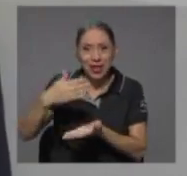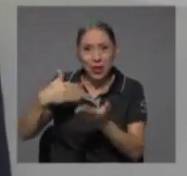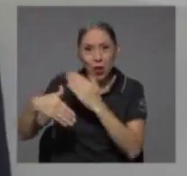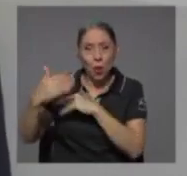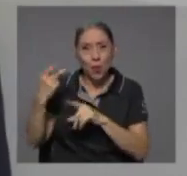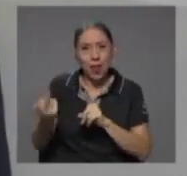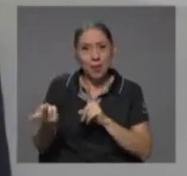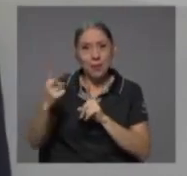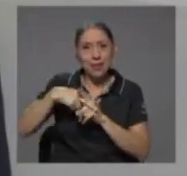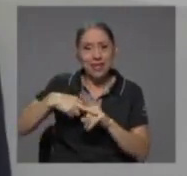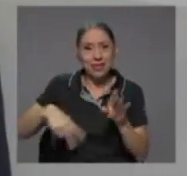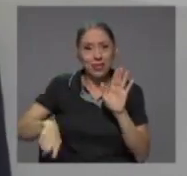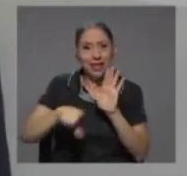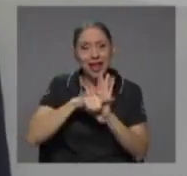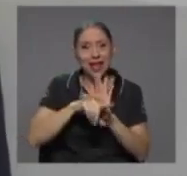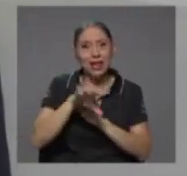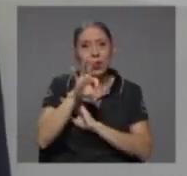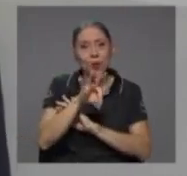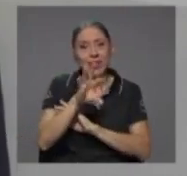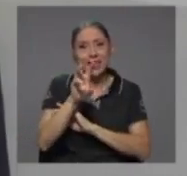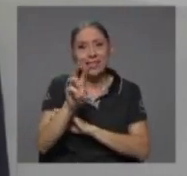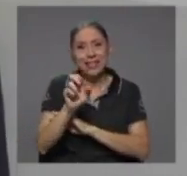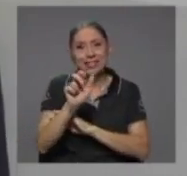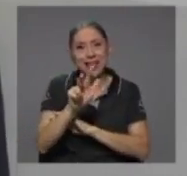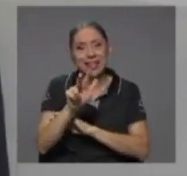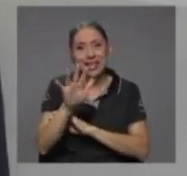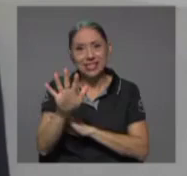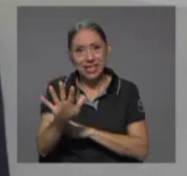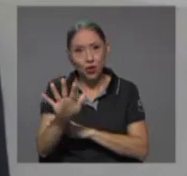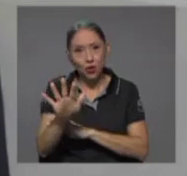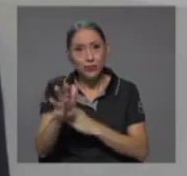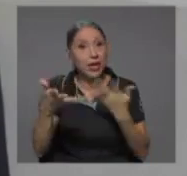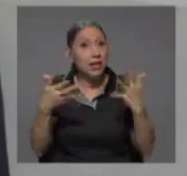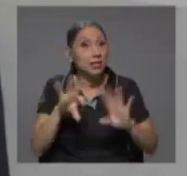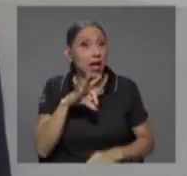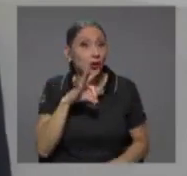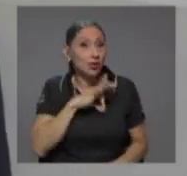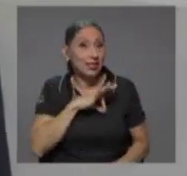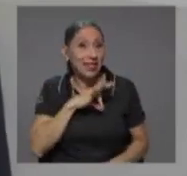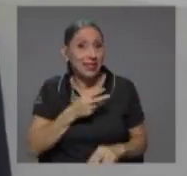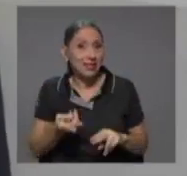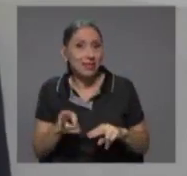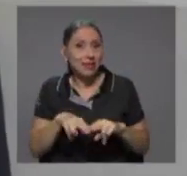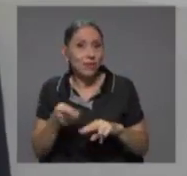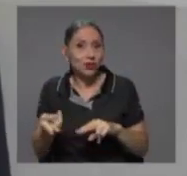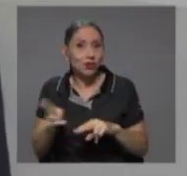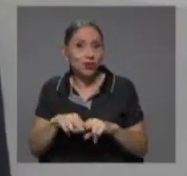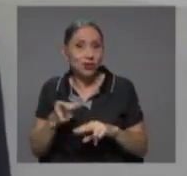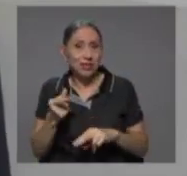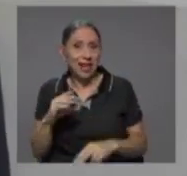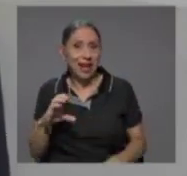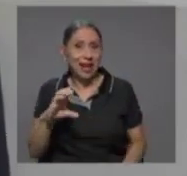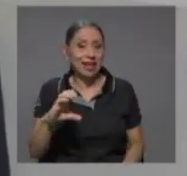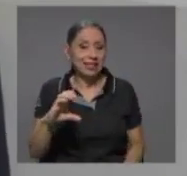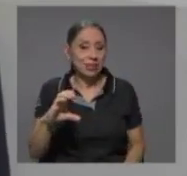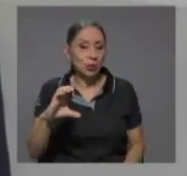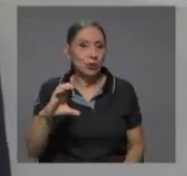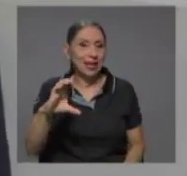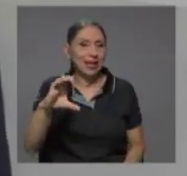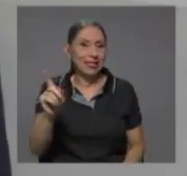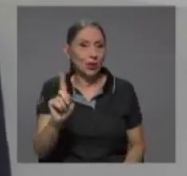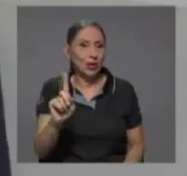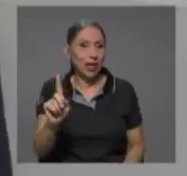implementación de la ley 9635, ¿verdad? Ya los incentivos salariales no están creciendo tanto, pues